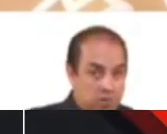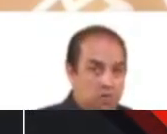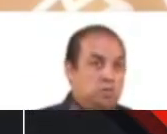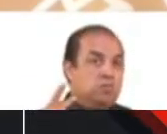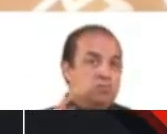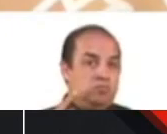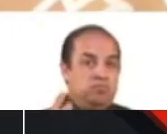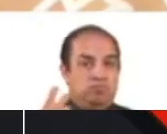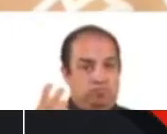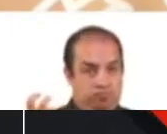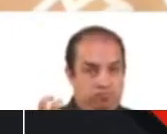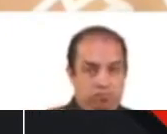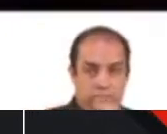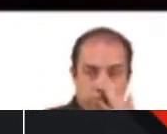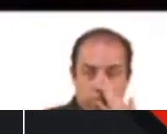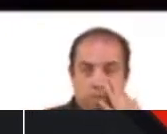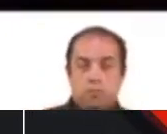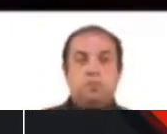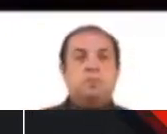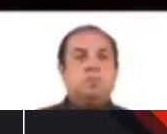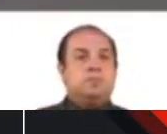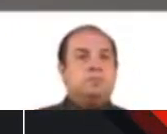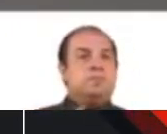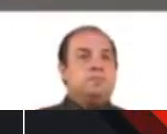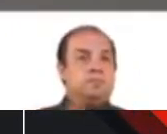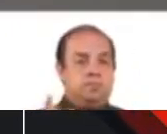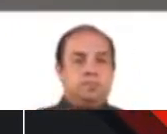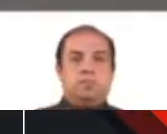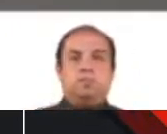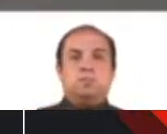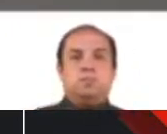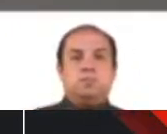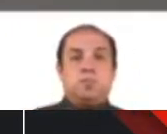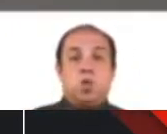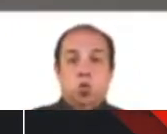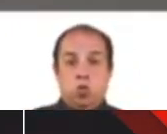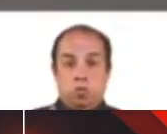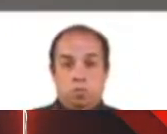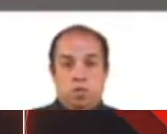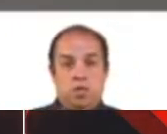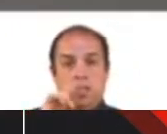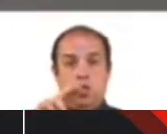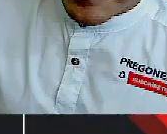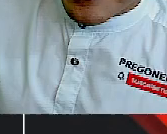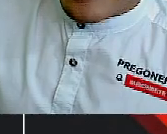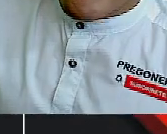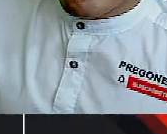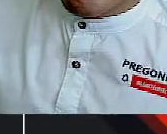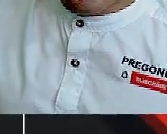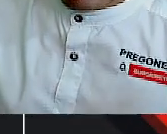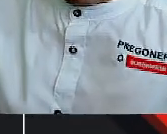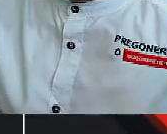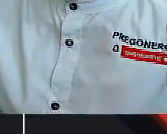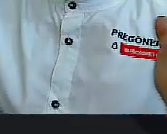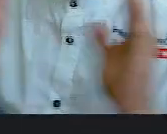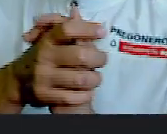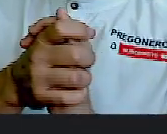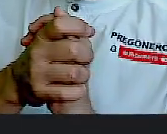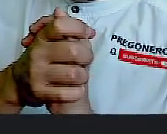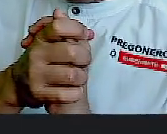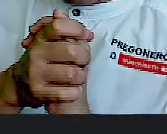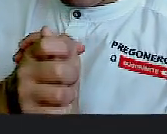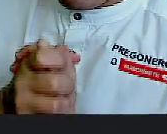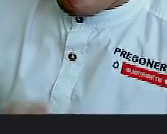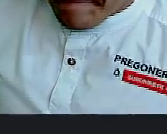partido. Perfecto, gracias. La última pregunta es de Juan Raimundo Hernández, del diario Basta.